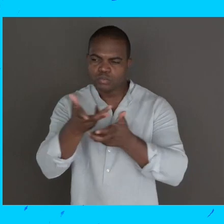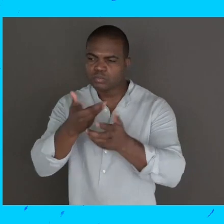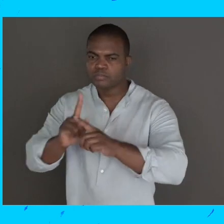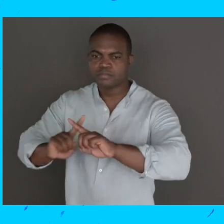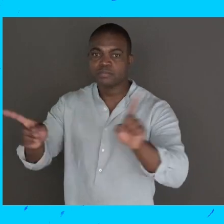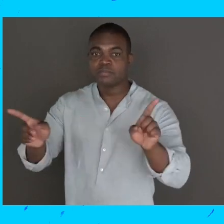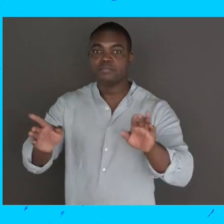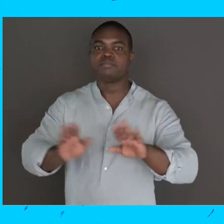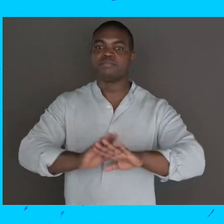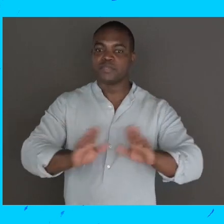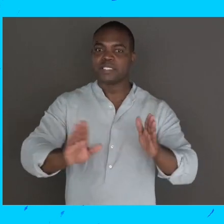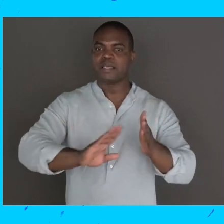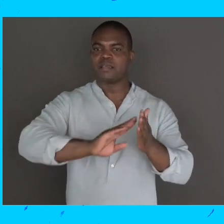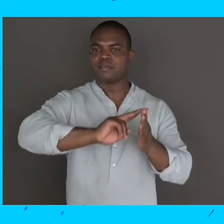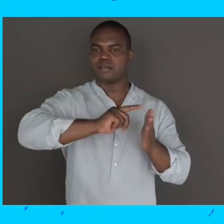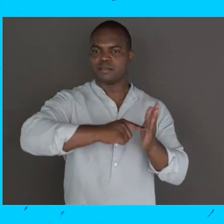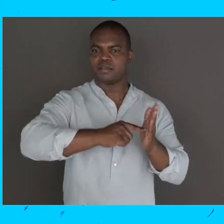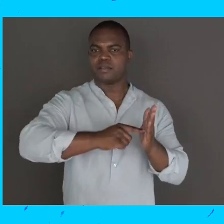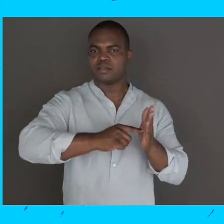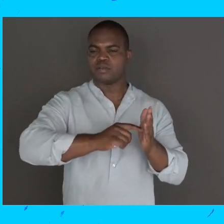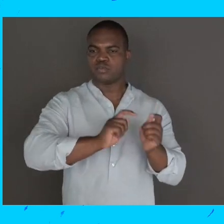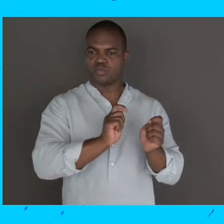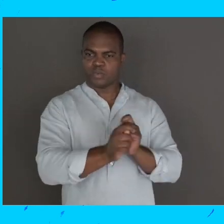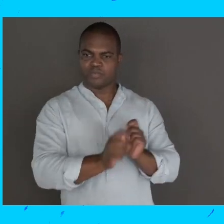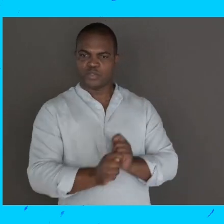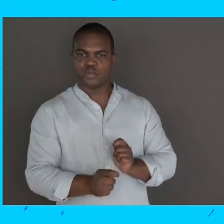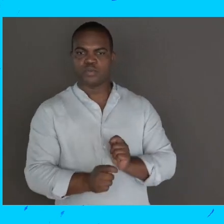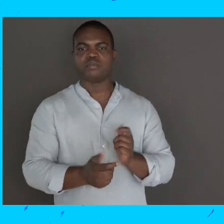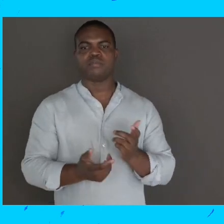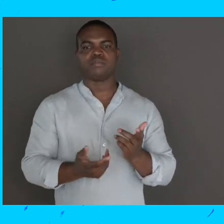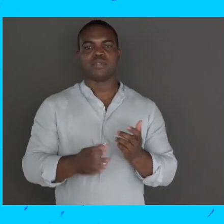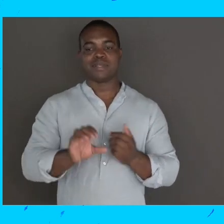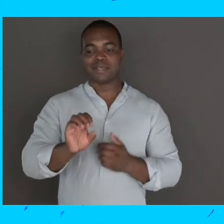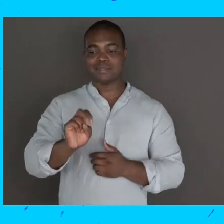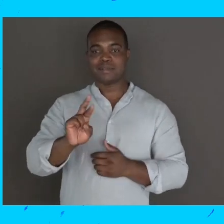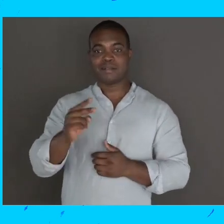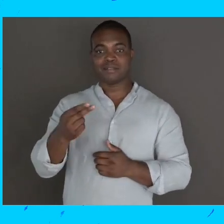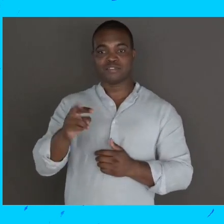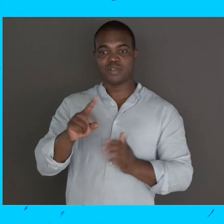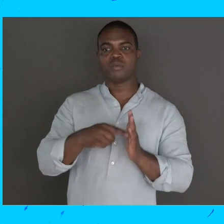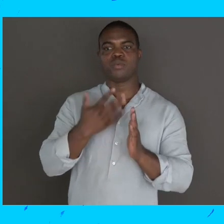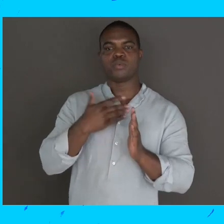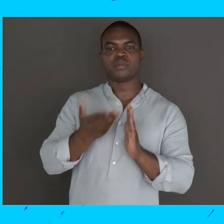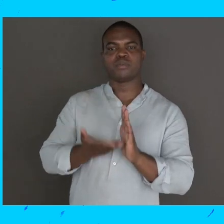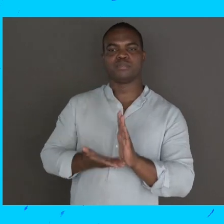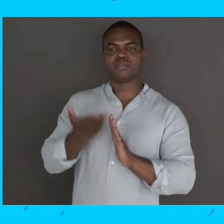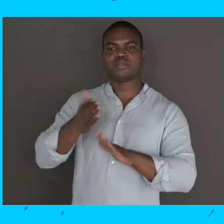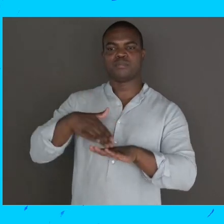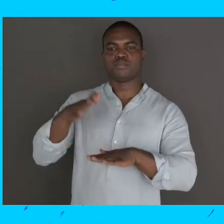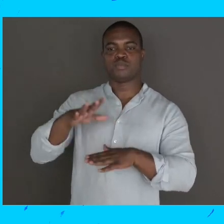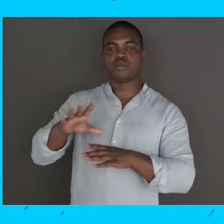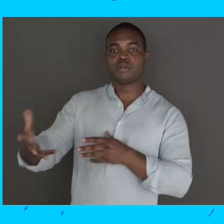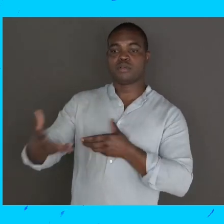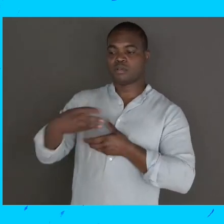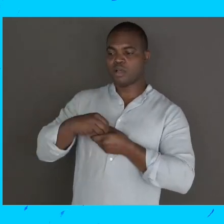punto esencial en nuestros esfuerzos comunes para autonomizar y educar a los adolescentes y